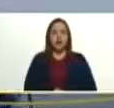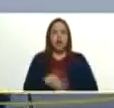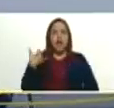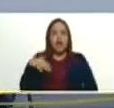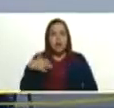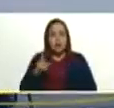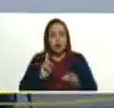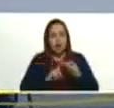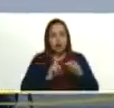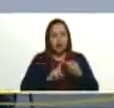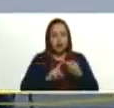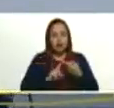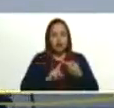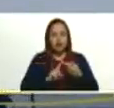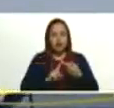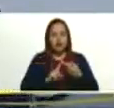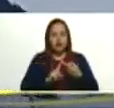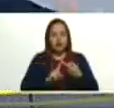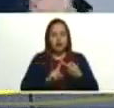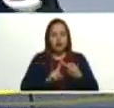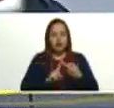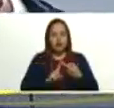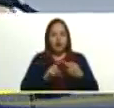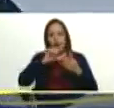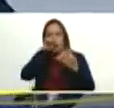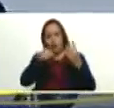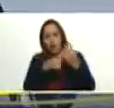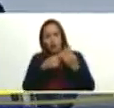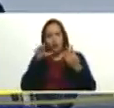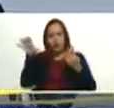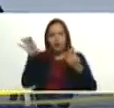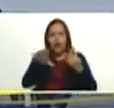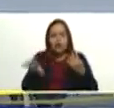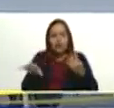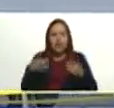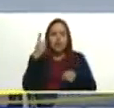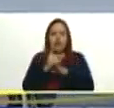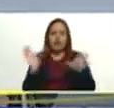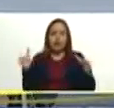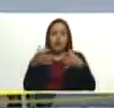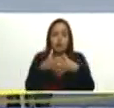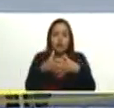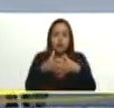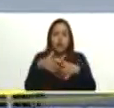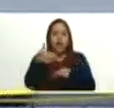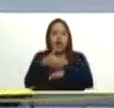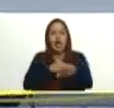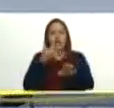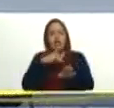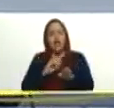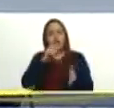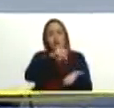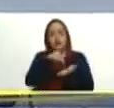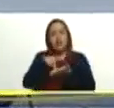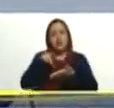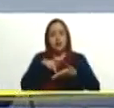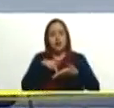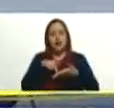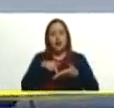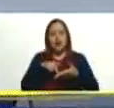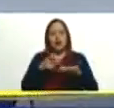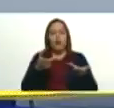Argentina y el cuarteto, pues, que debe reunirse de los países que han regido la